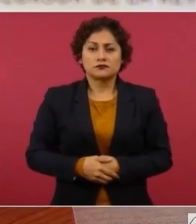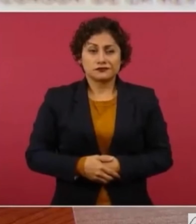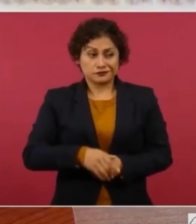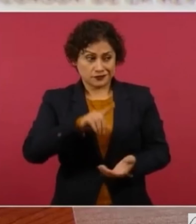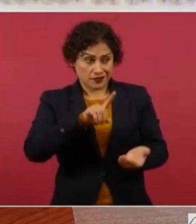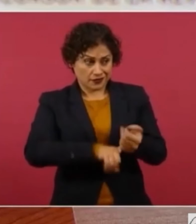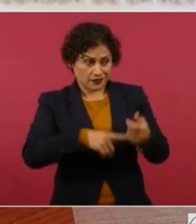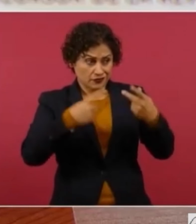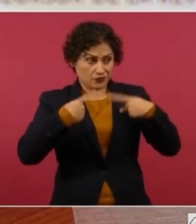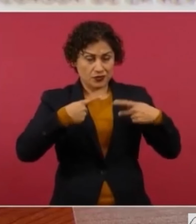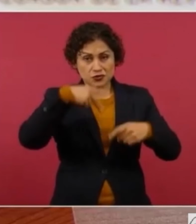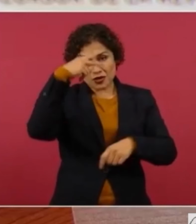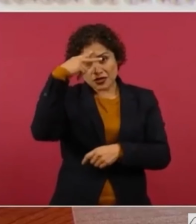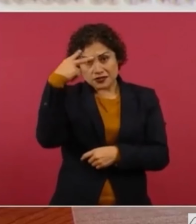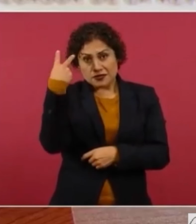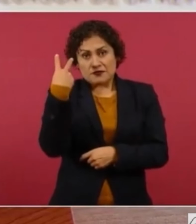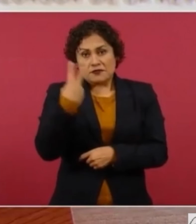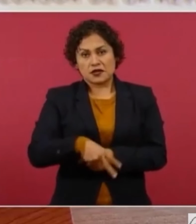es mucha pieza